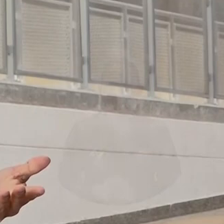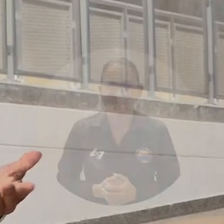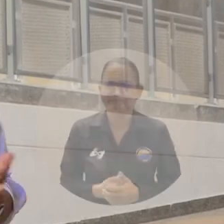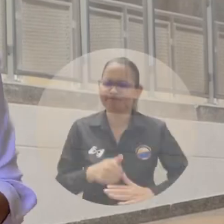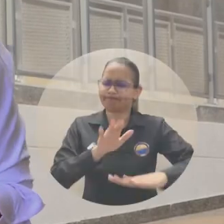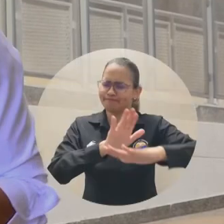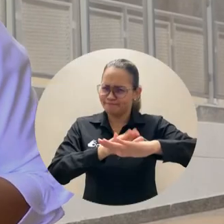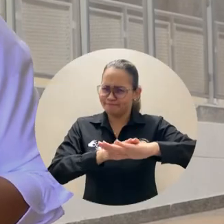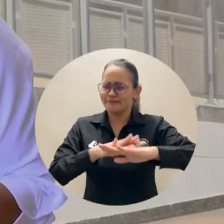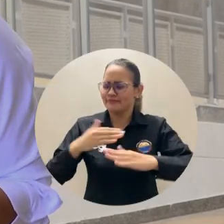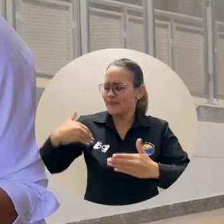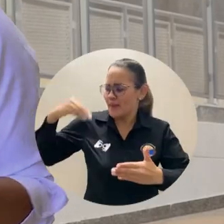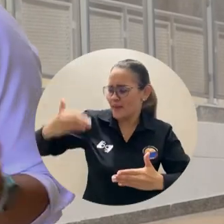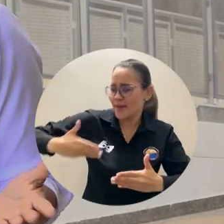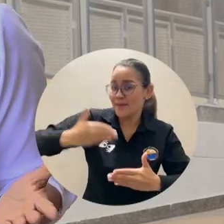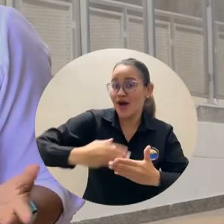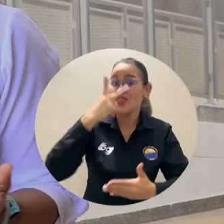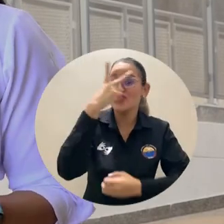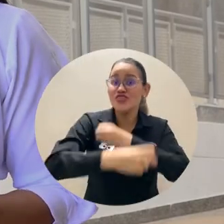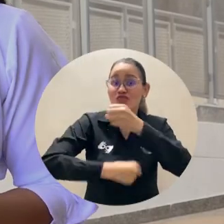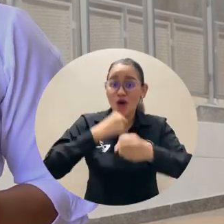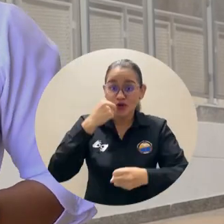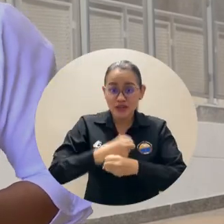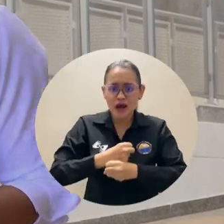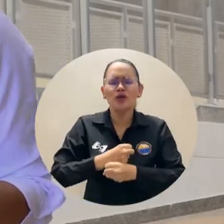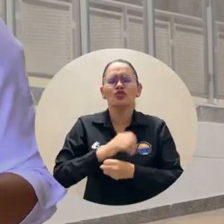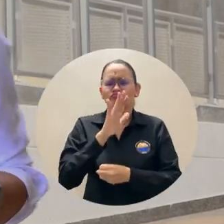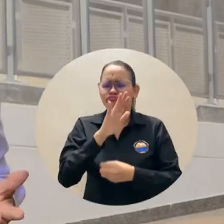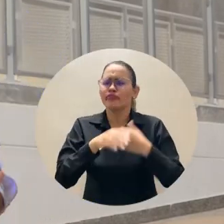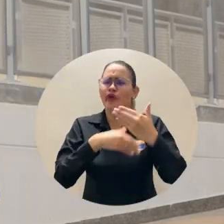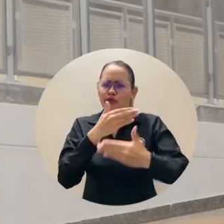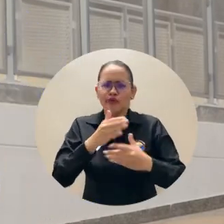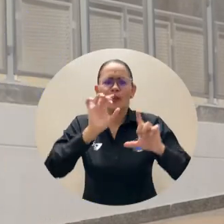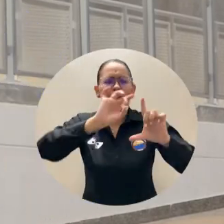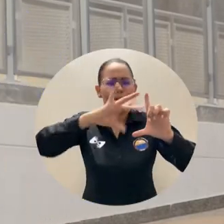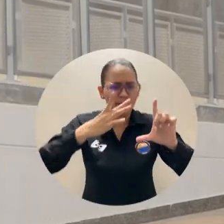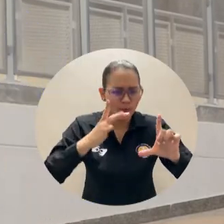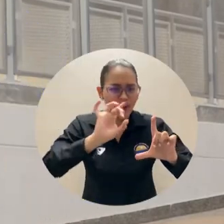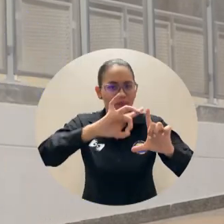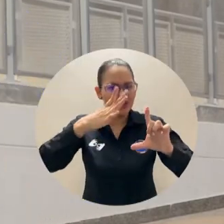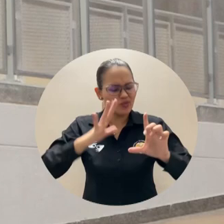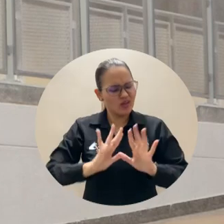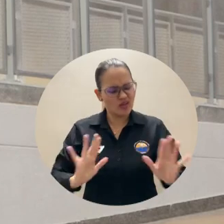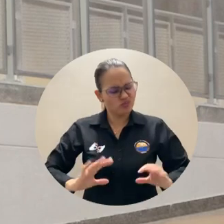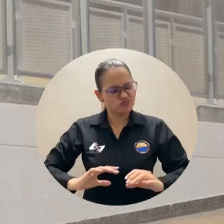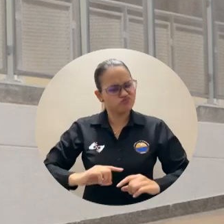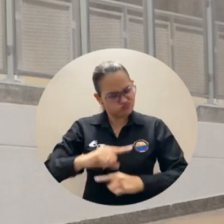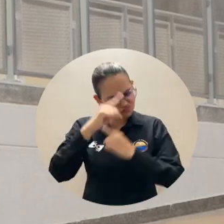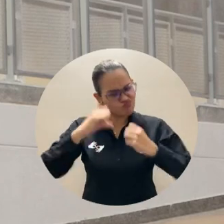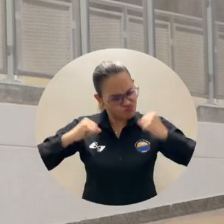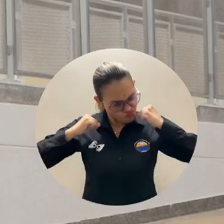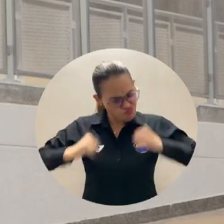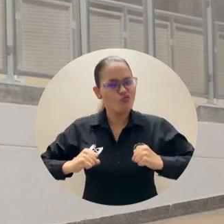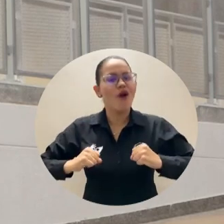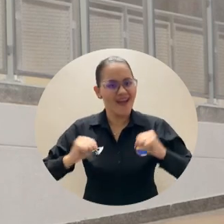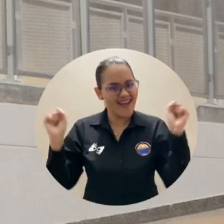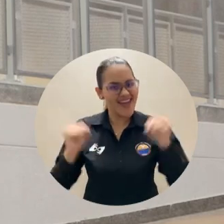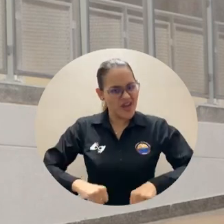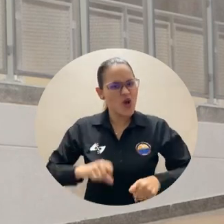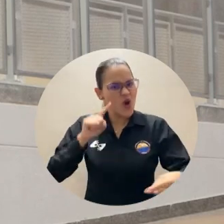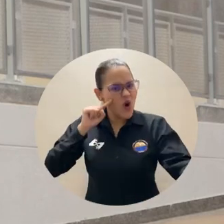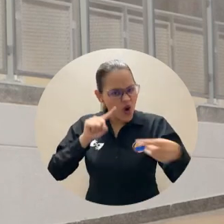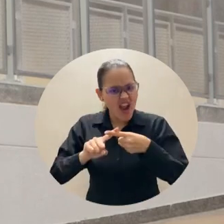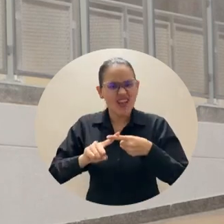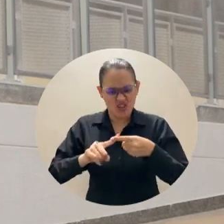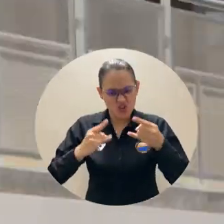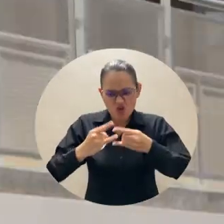Luego de 2 años de hacer 3 procesos virtuales, nos les medimos a cumplir este reto de volver, de retornar y de hacerlo con todas las